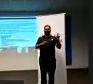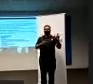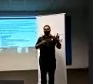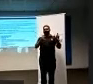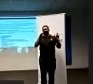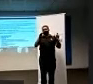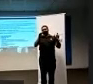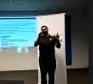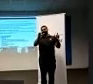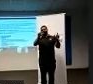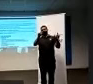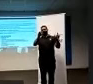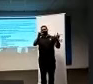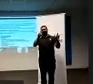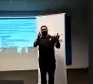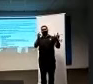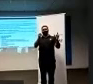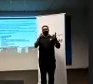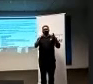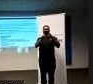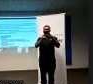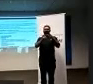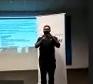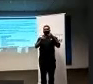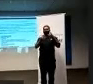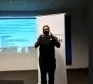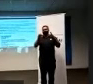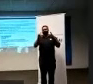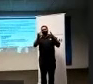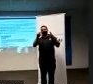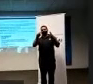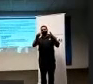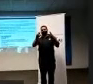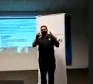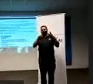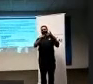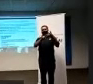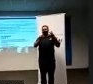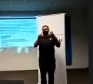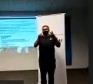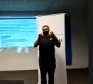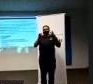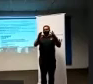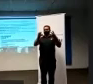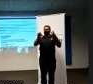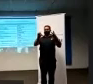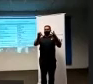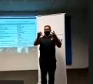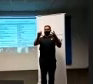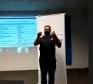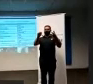de trometol, el ácido acético, el acetato sódico. Siguiente.